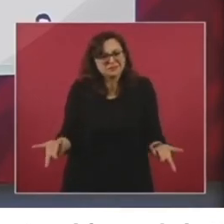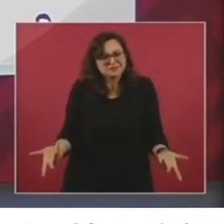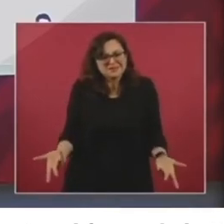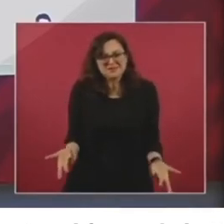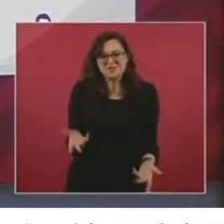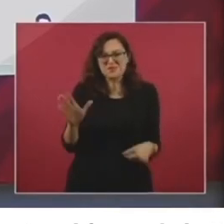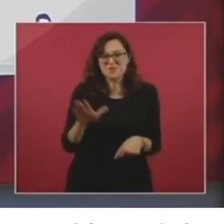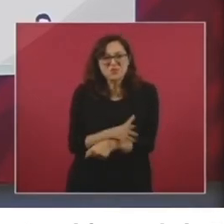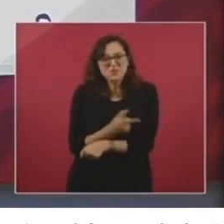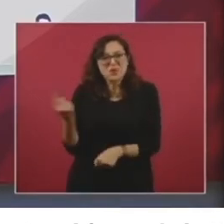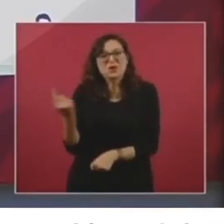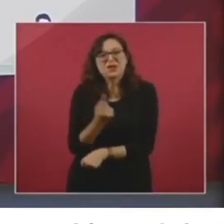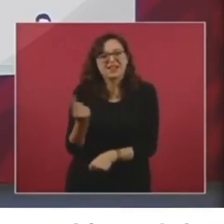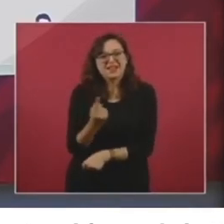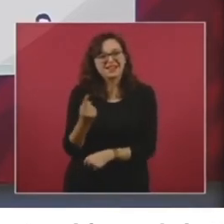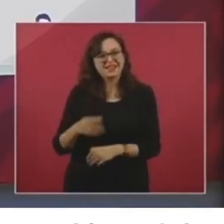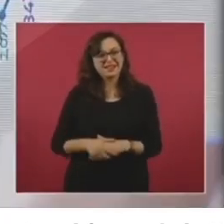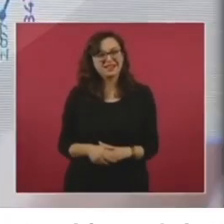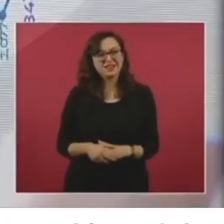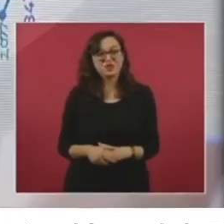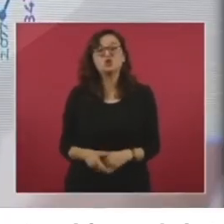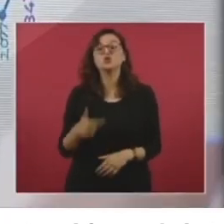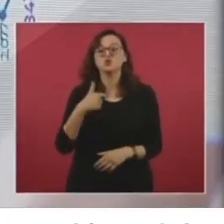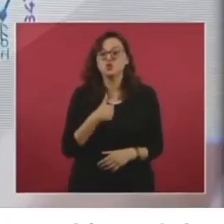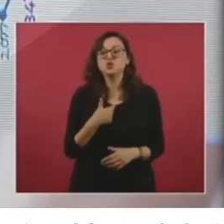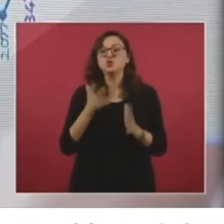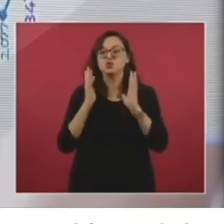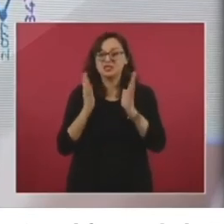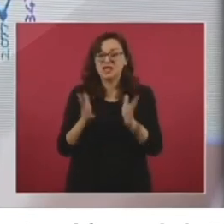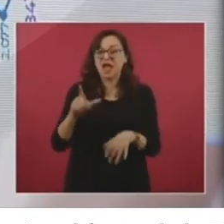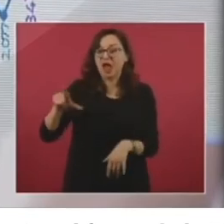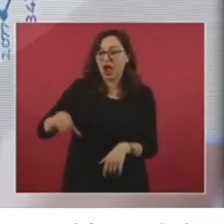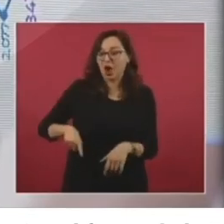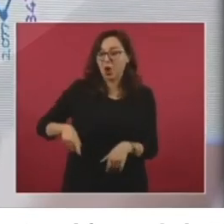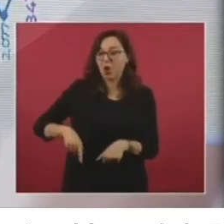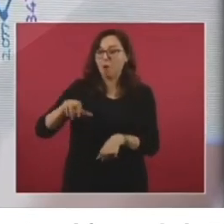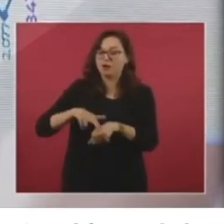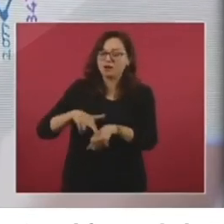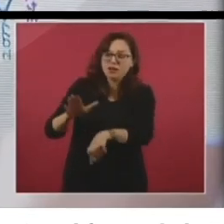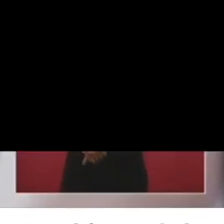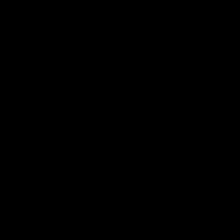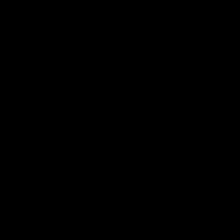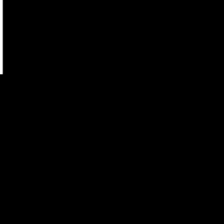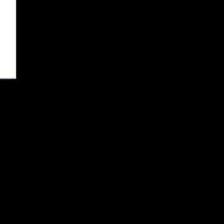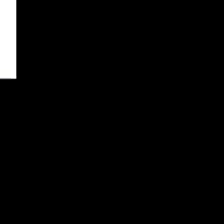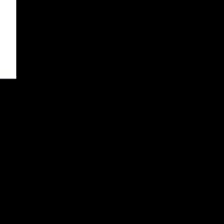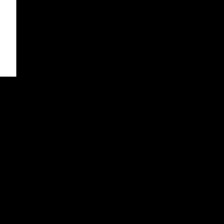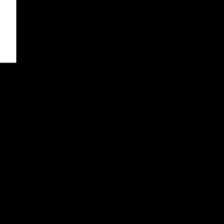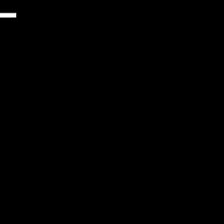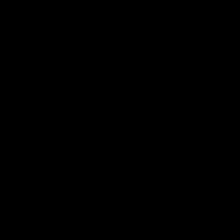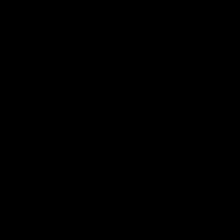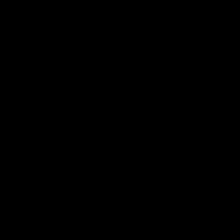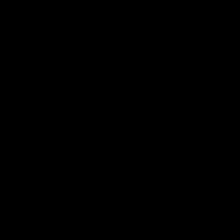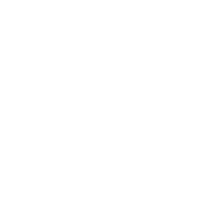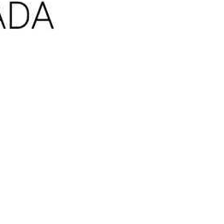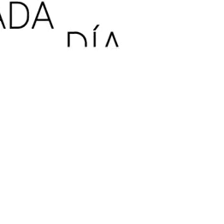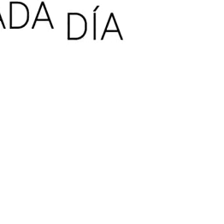Y le he pedido respetuosamente al gobernador, que haga una evaluación.